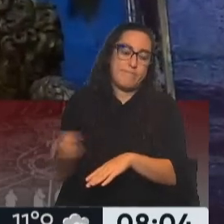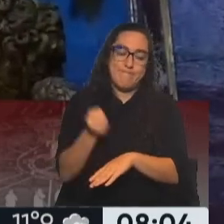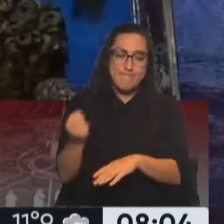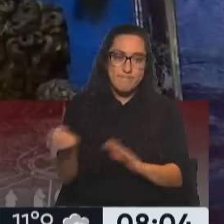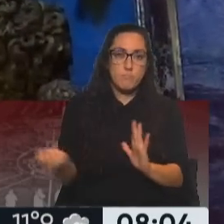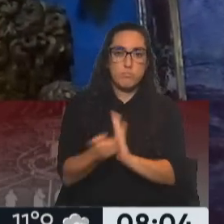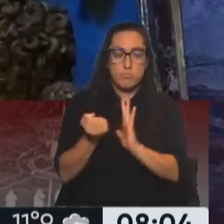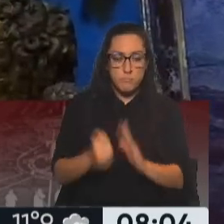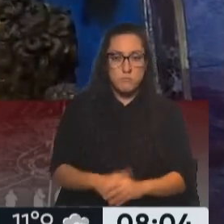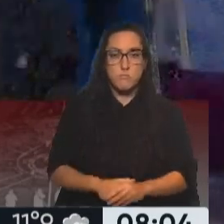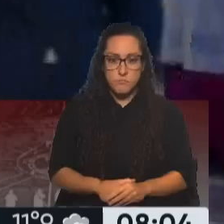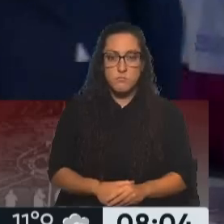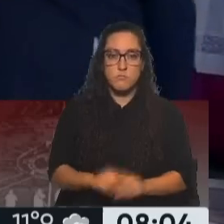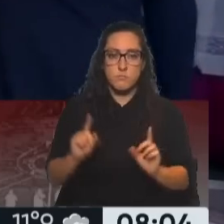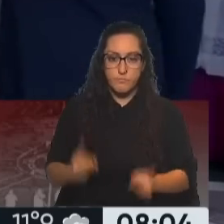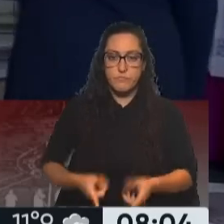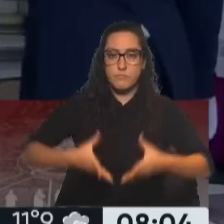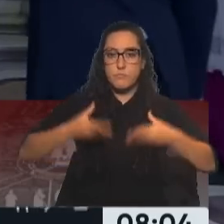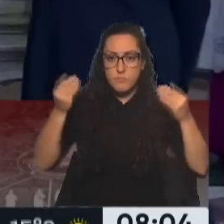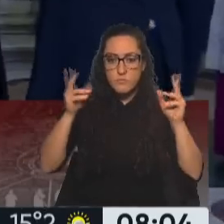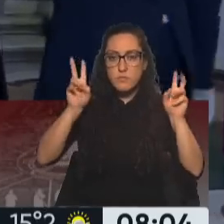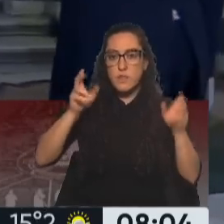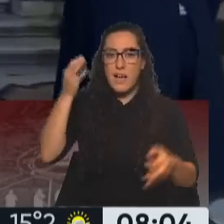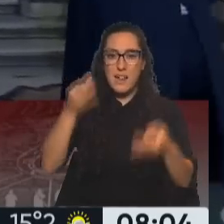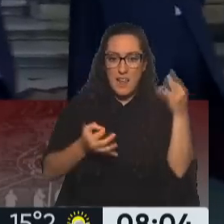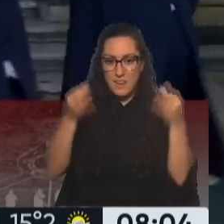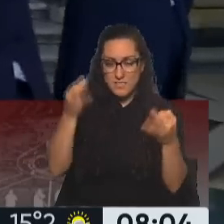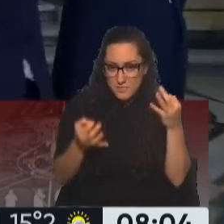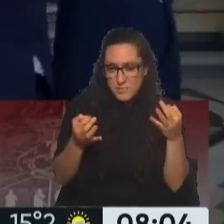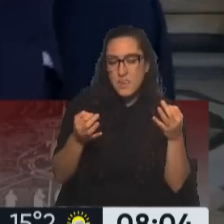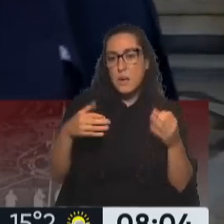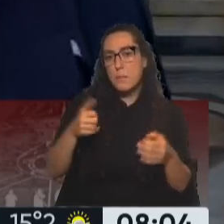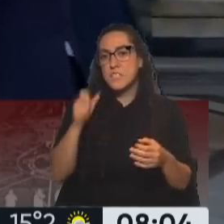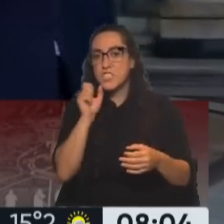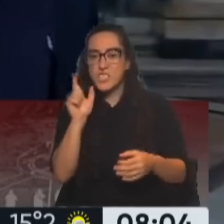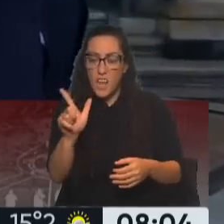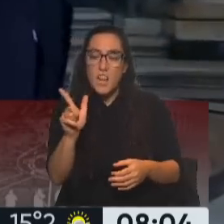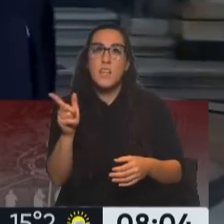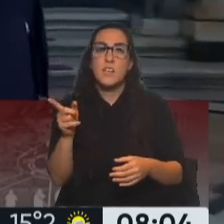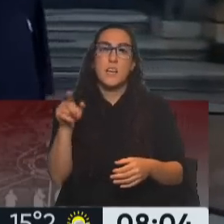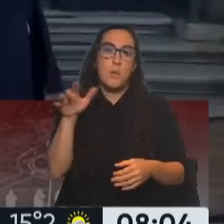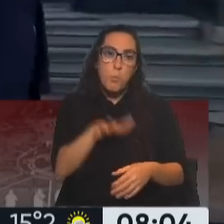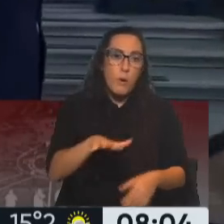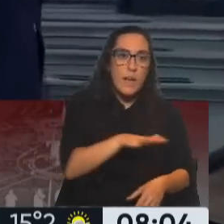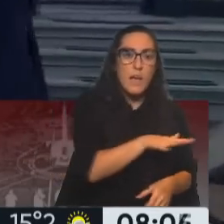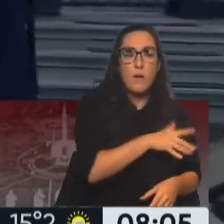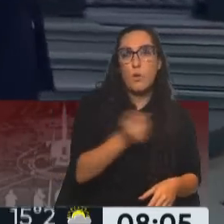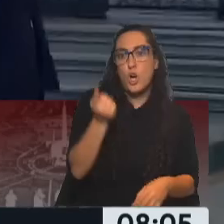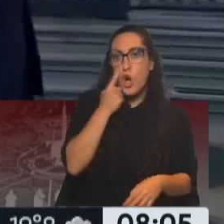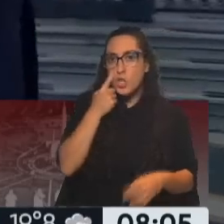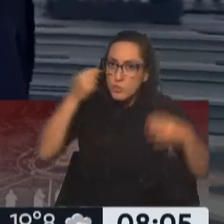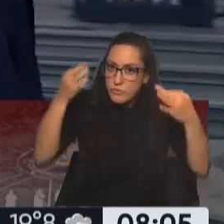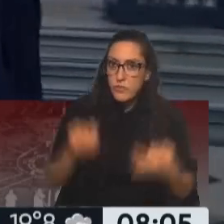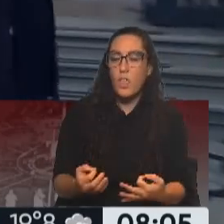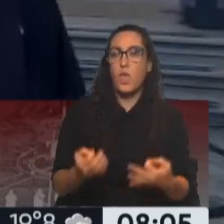pensaba en esto que también muchas veces se analiza, mencionabas lo de Marechal y el hecho de conocer al pueblo. Muchas veces se decía que